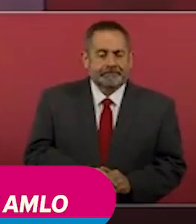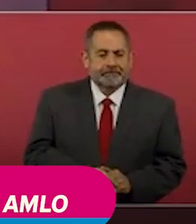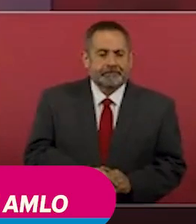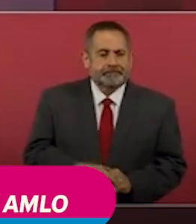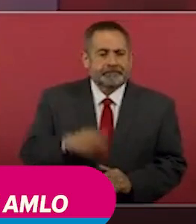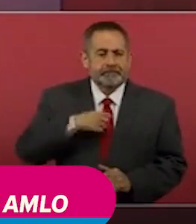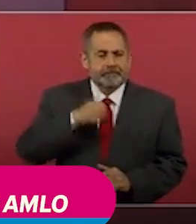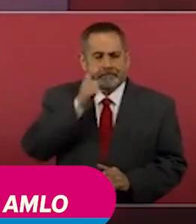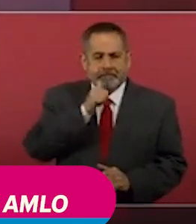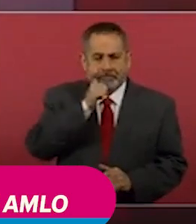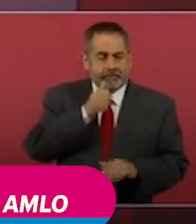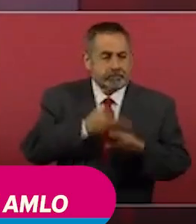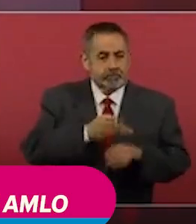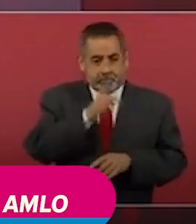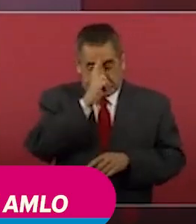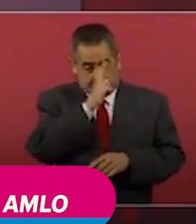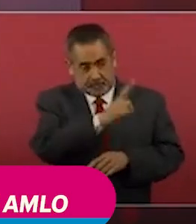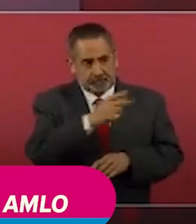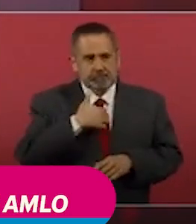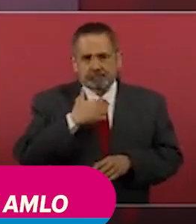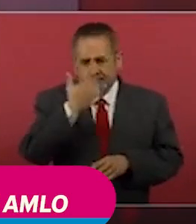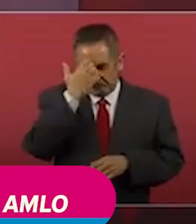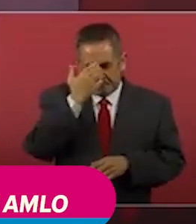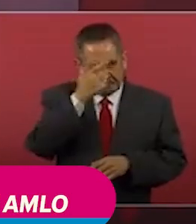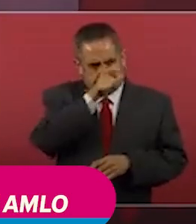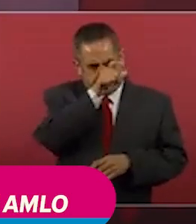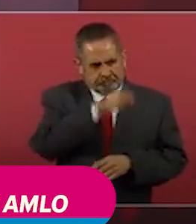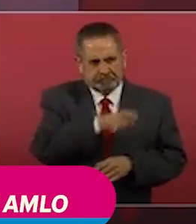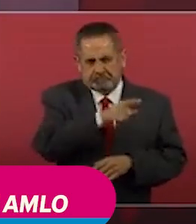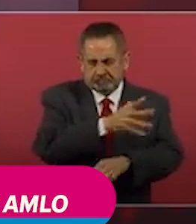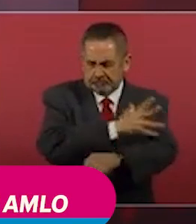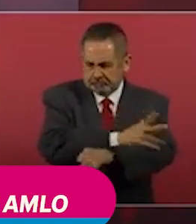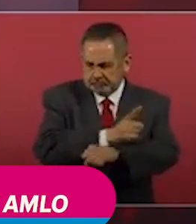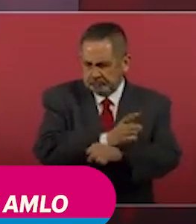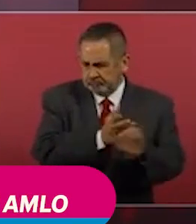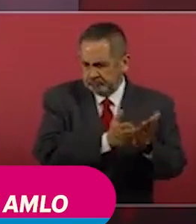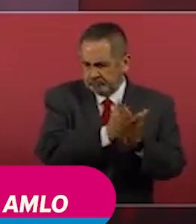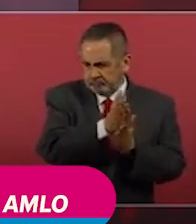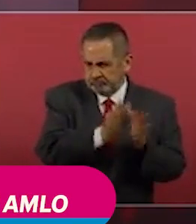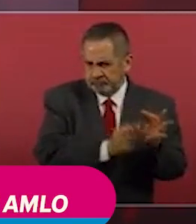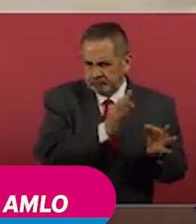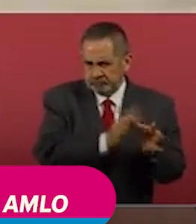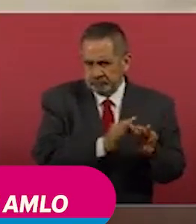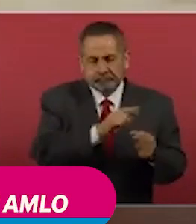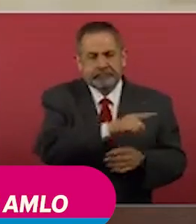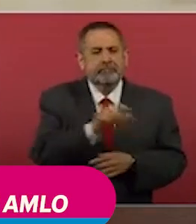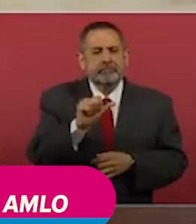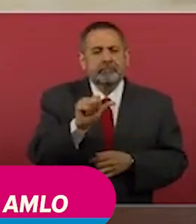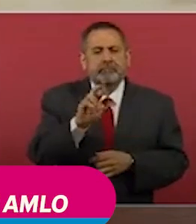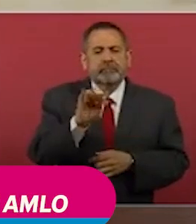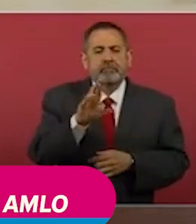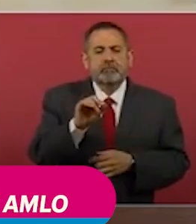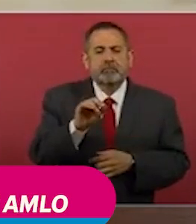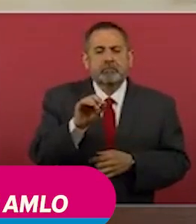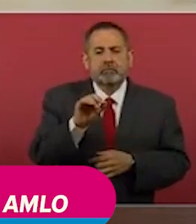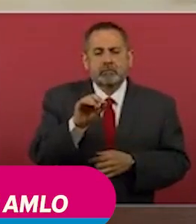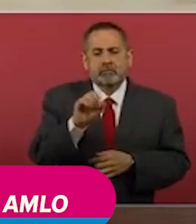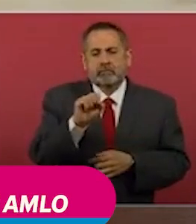lo he tratado con mucho respeto, porque lo considero una gente recta, a Saldívar,